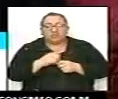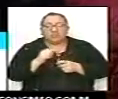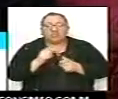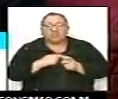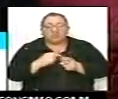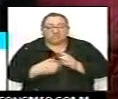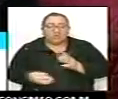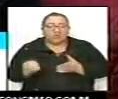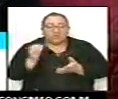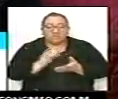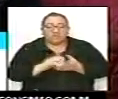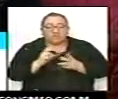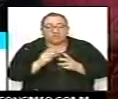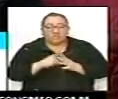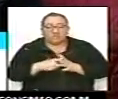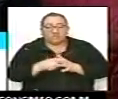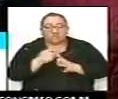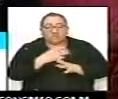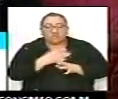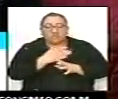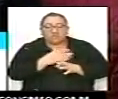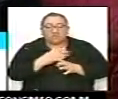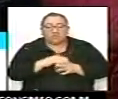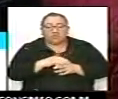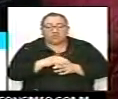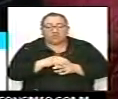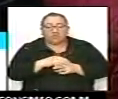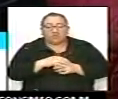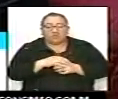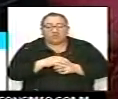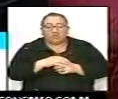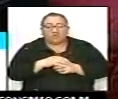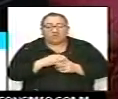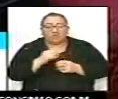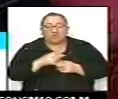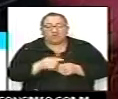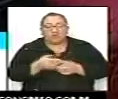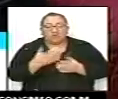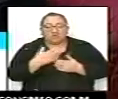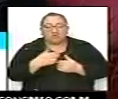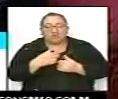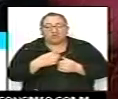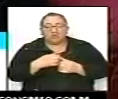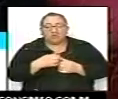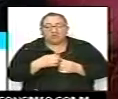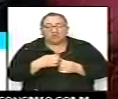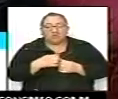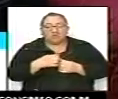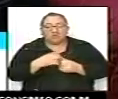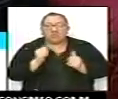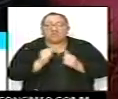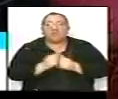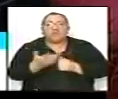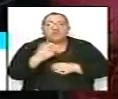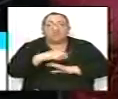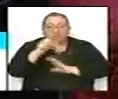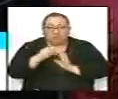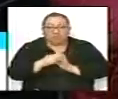Entonces vuelvo al tema inicial, presidenta. ¿Qué va a pasar? ¿Usted nos va a traer un